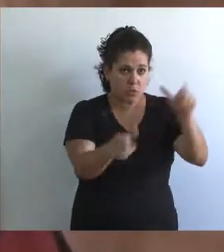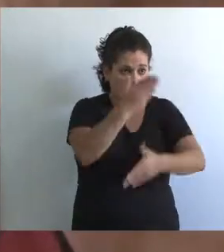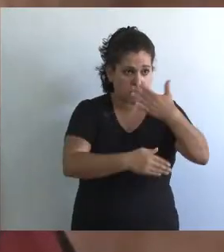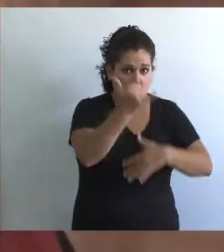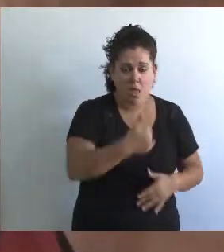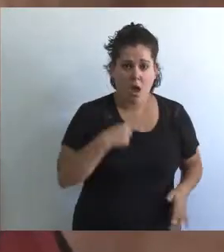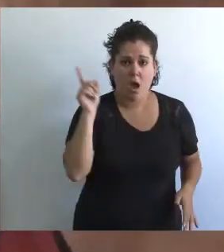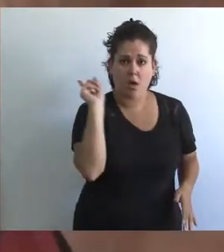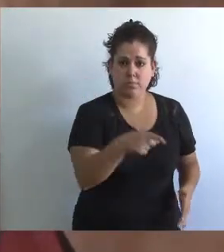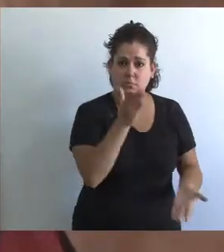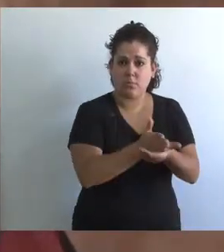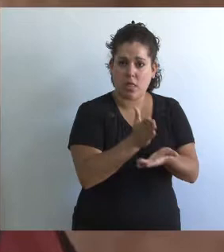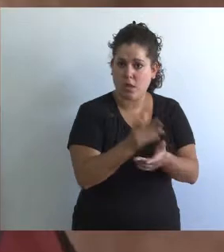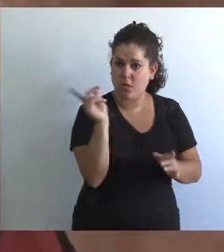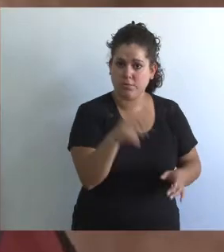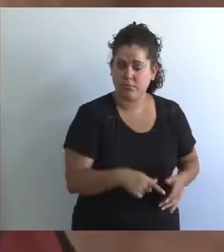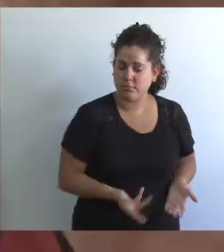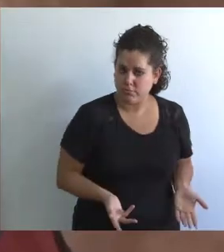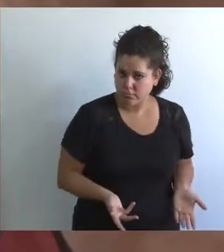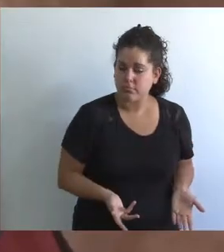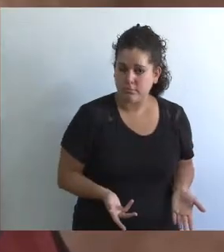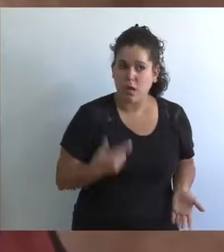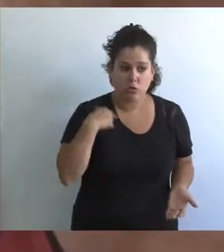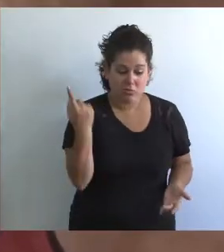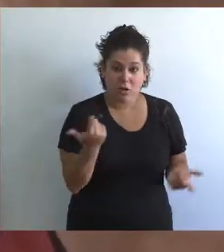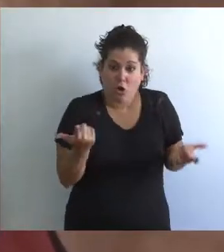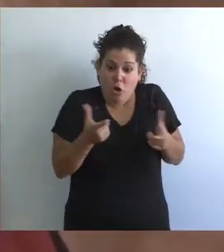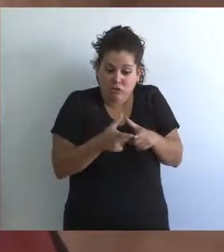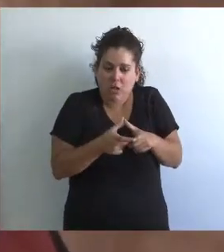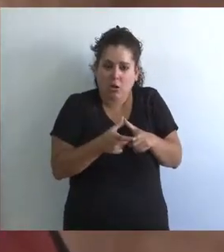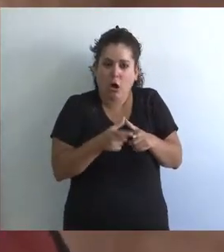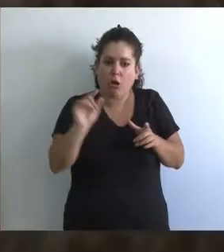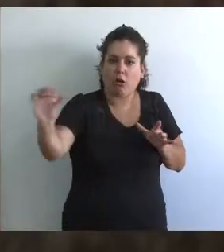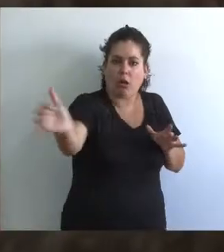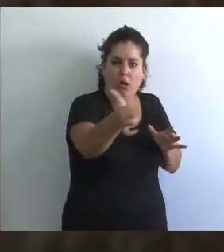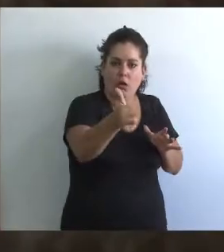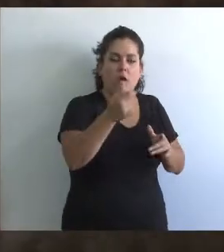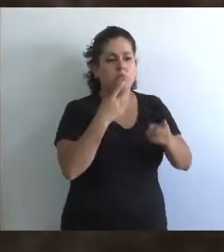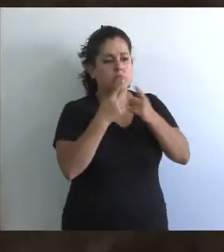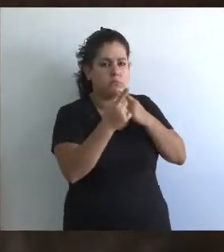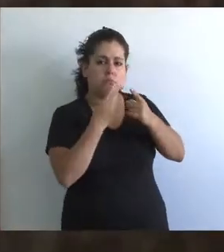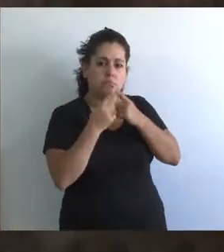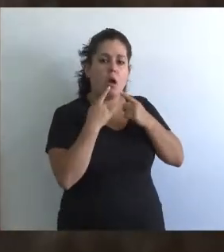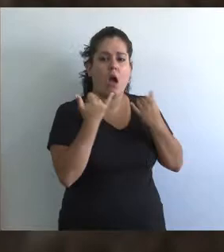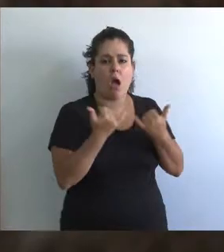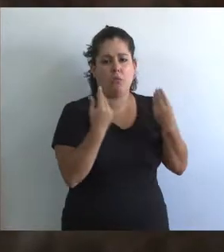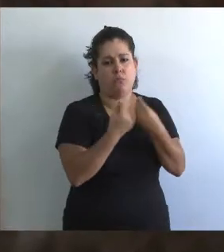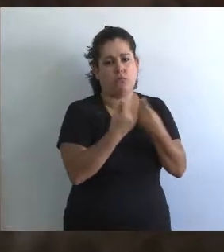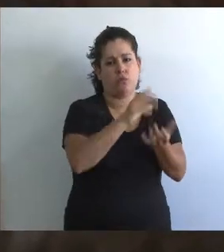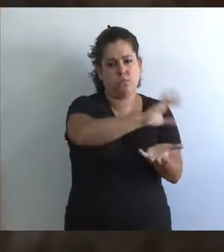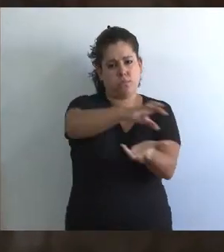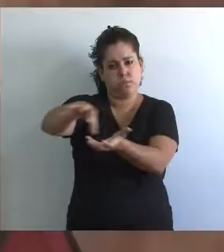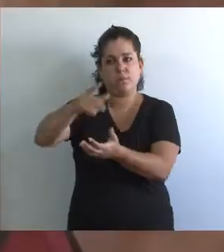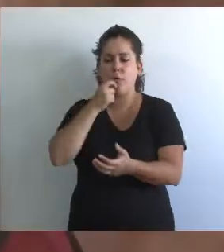qué beneficios tienen y cuáles son sus derechos. Entonces, este consejo, que existen